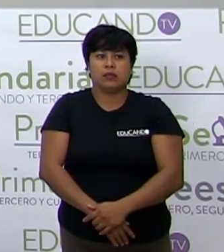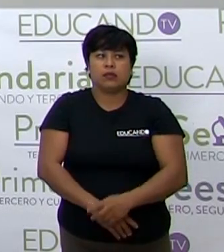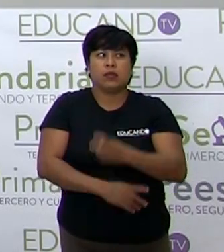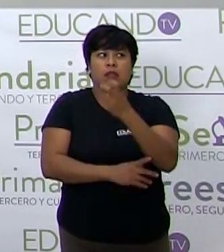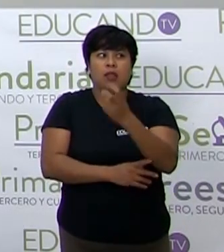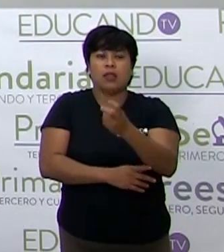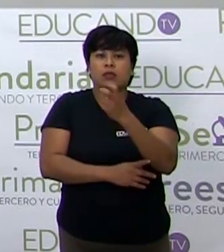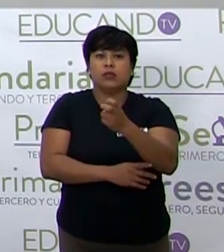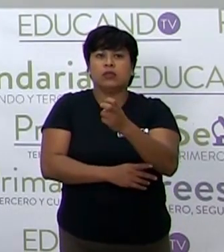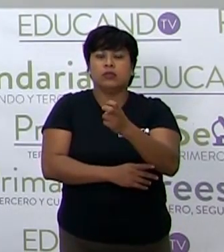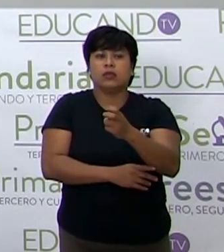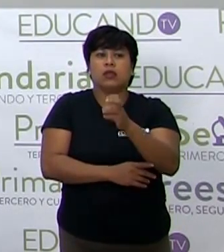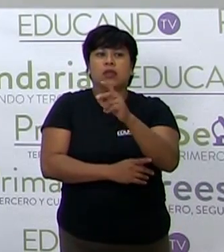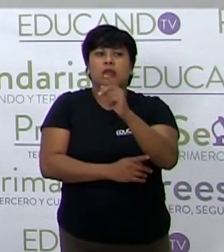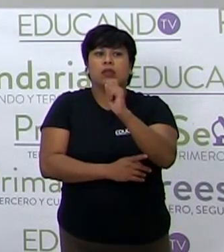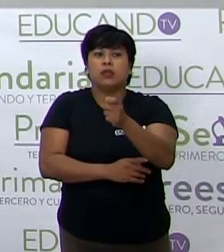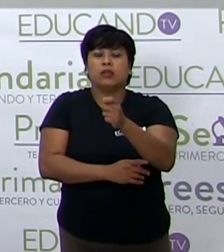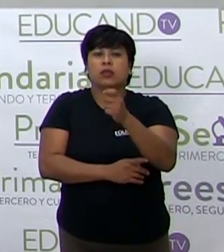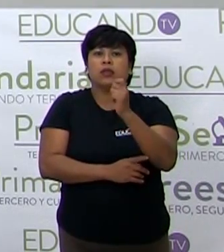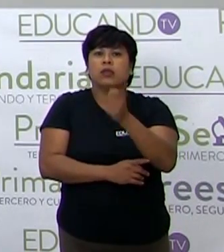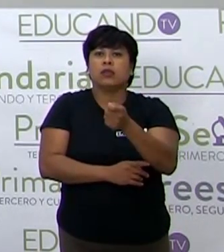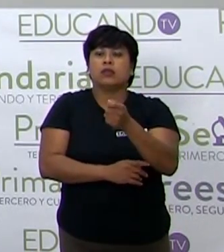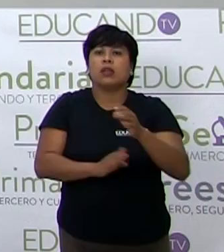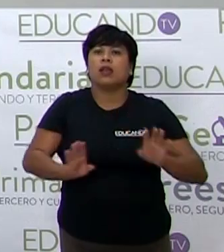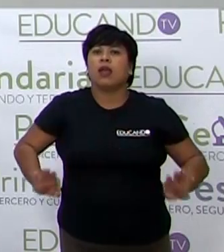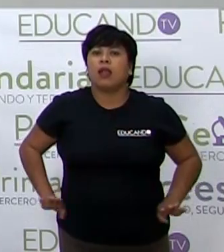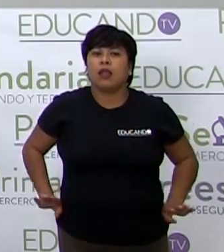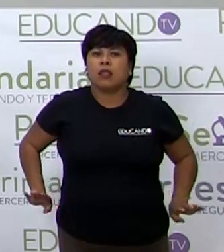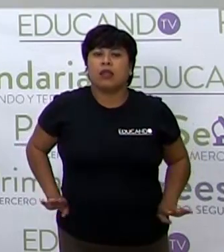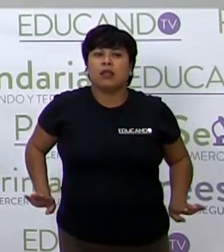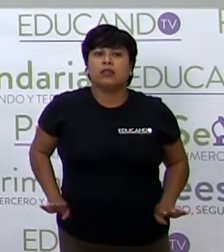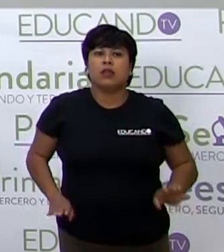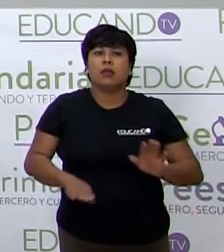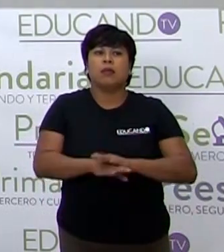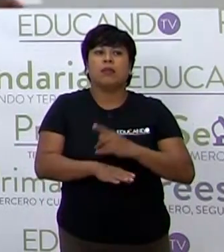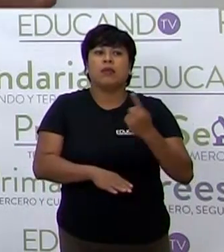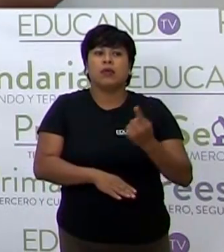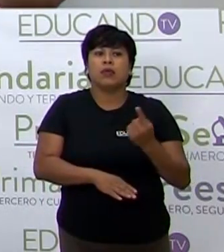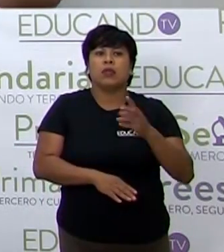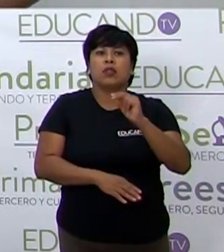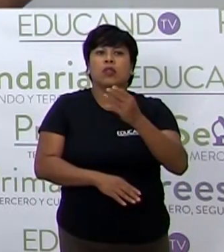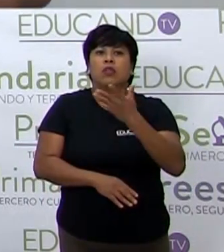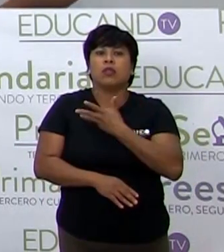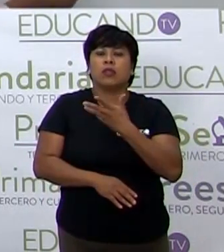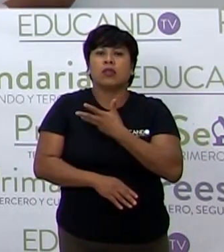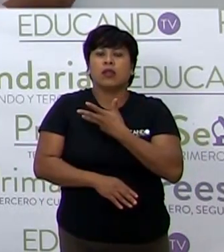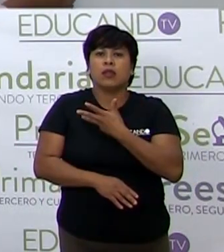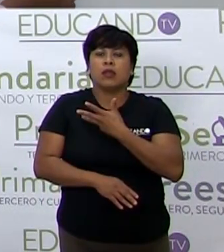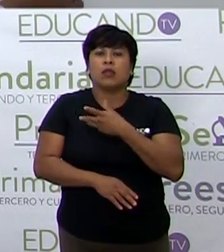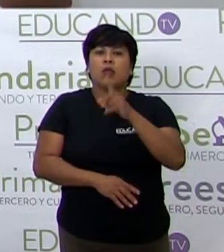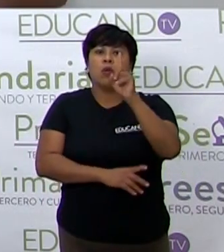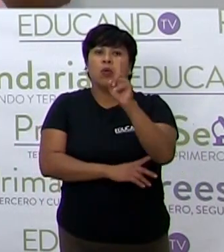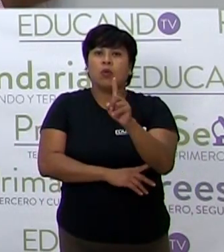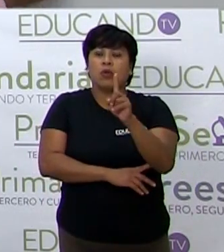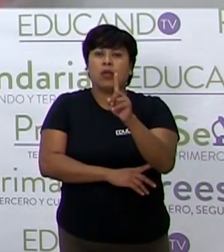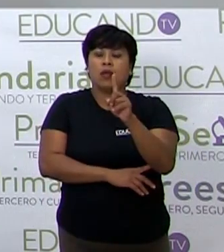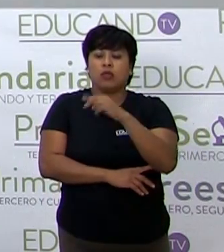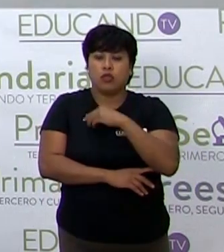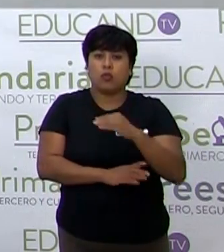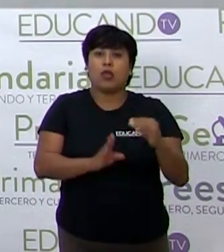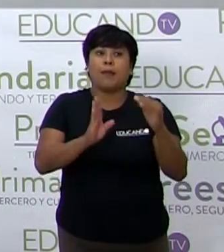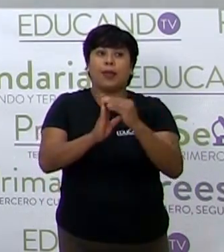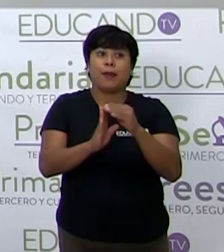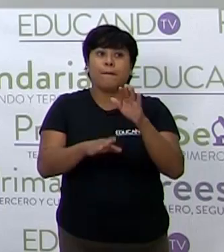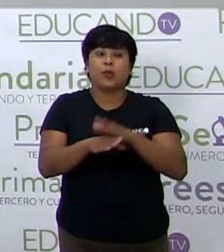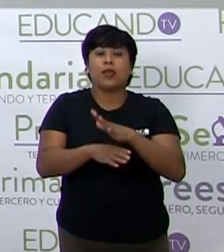Esos trapezoides se caracterizan porque no tienen una... Voy a remarcarlo acá